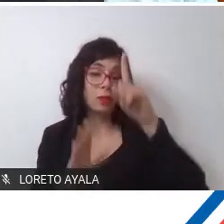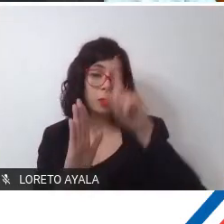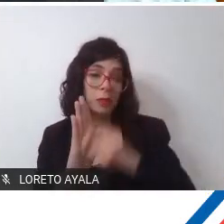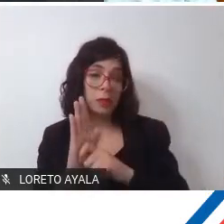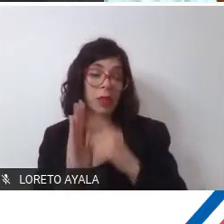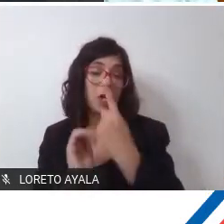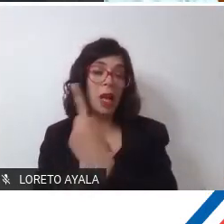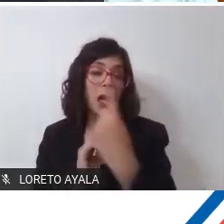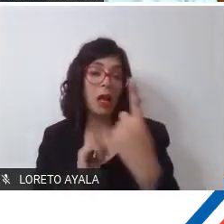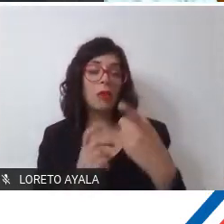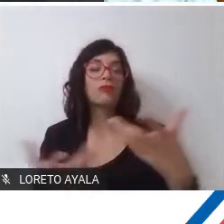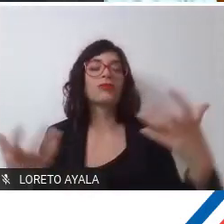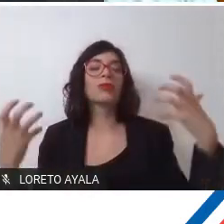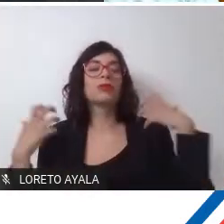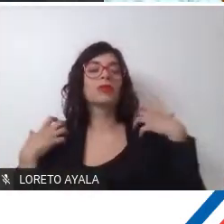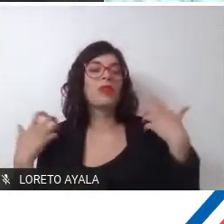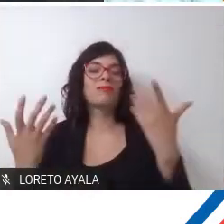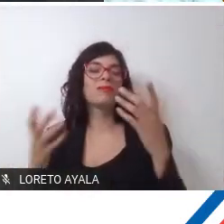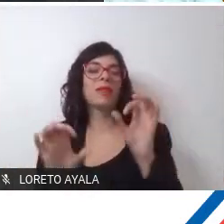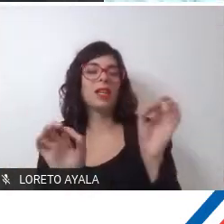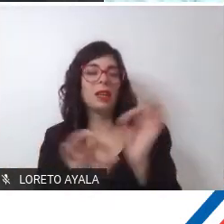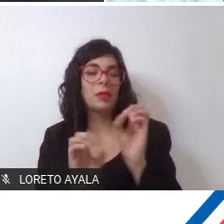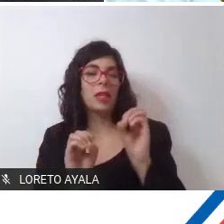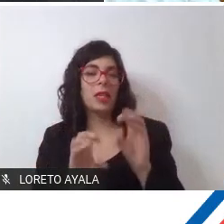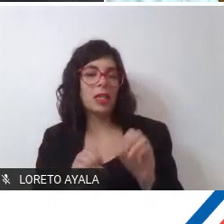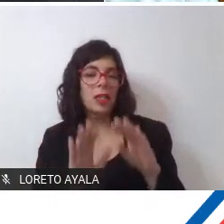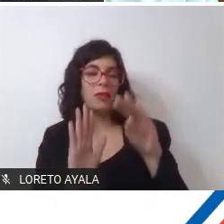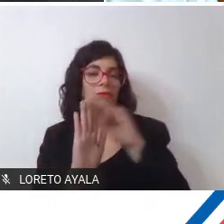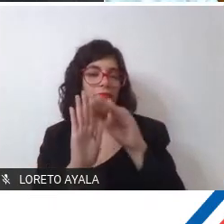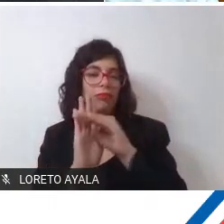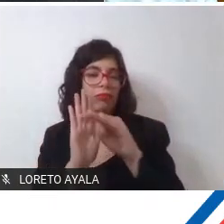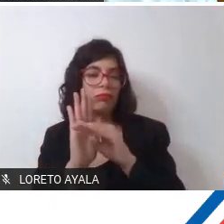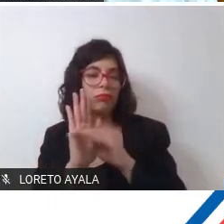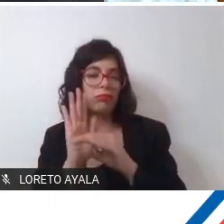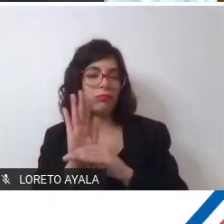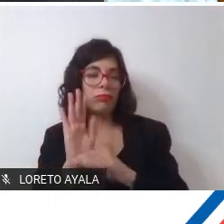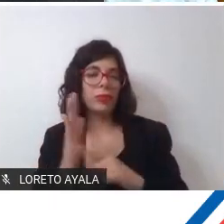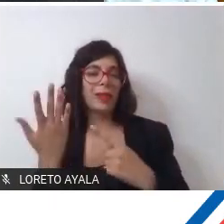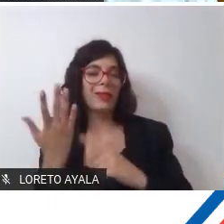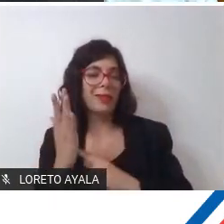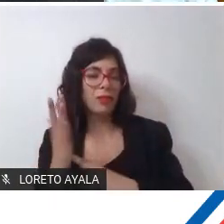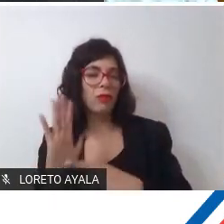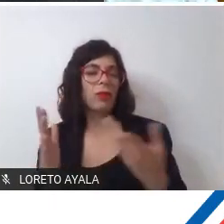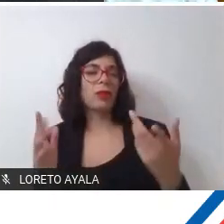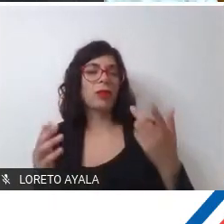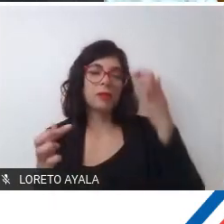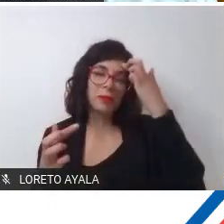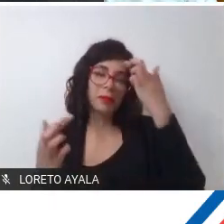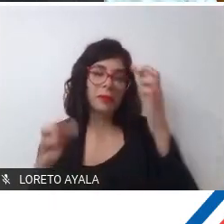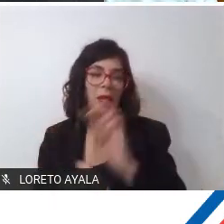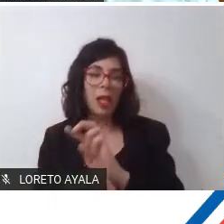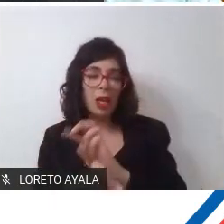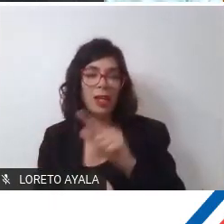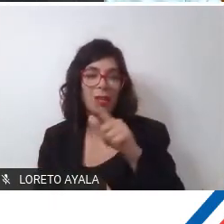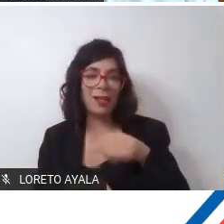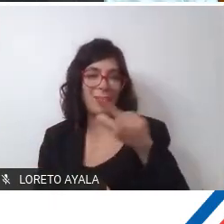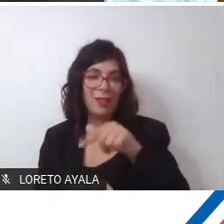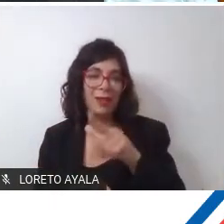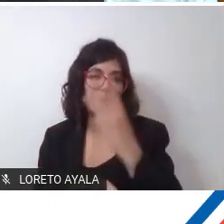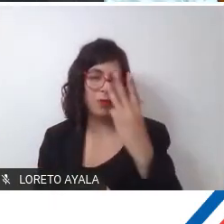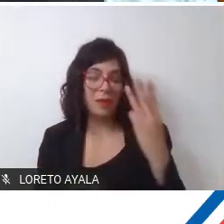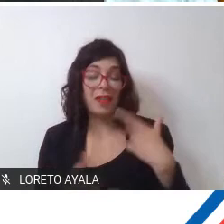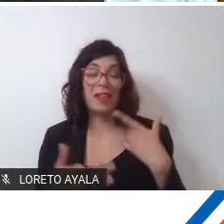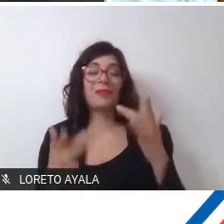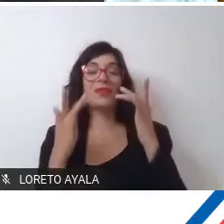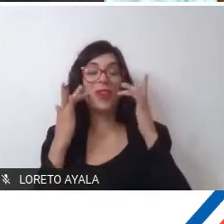cargo del contenido y de la propuesta técnica pedagógica que va a contener esa página web. Así que nos tiene